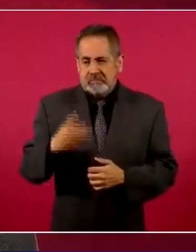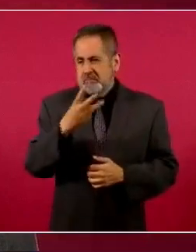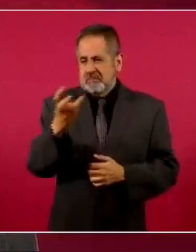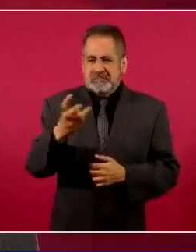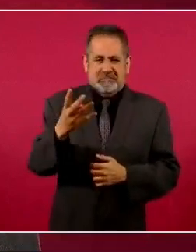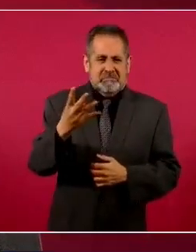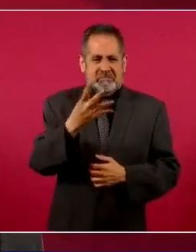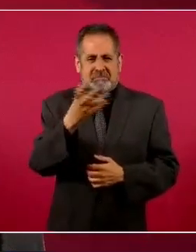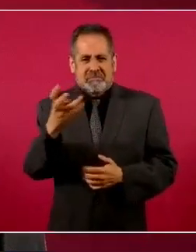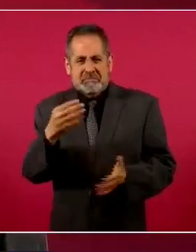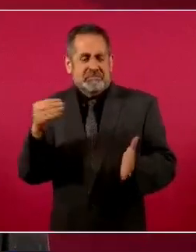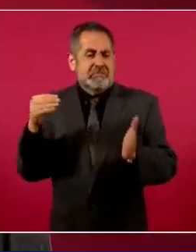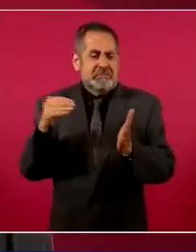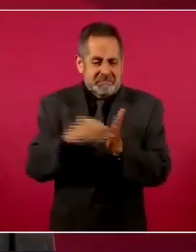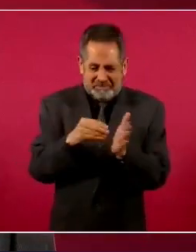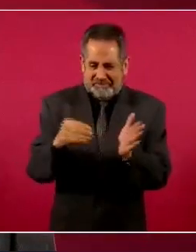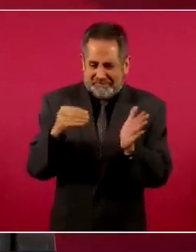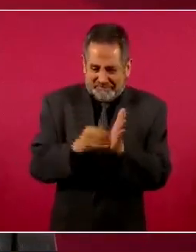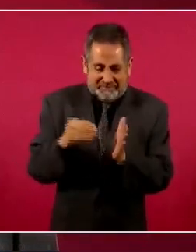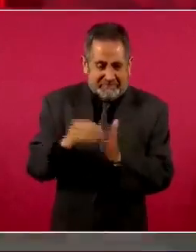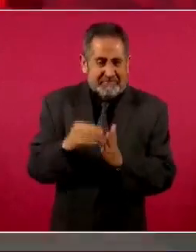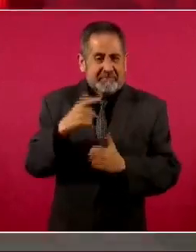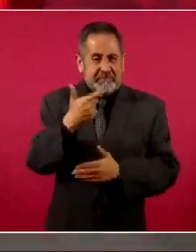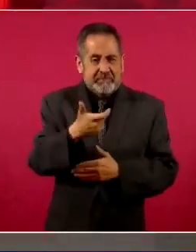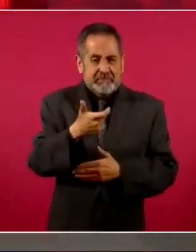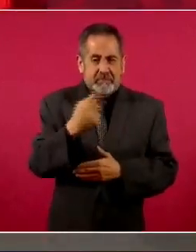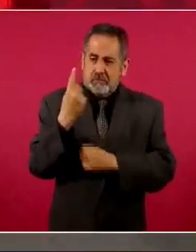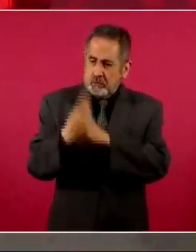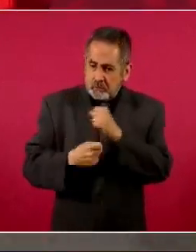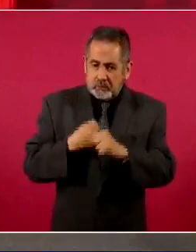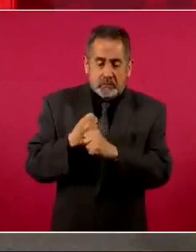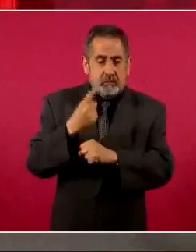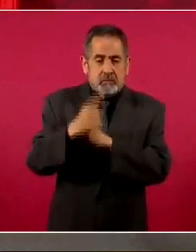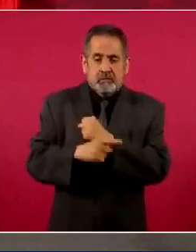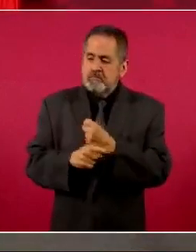300, 400 mil millones de pesos al año.